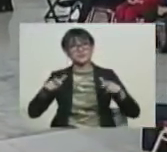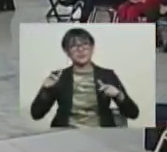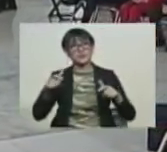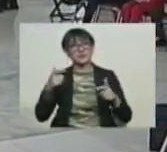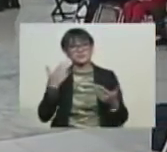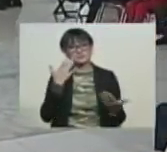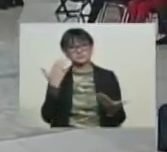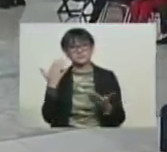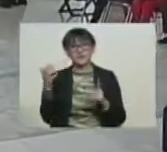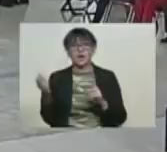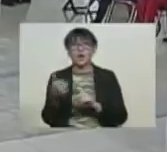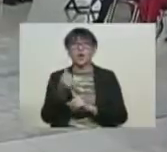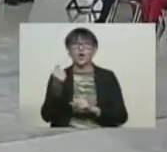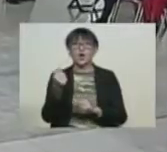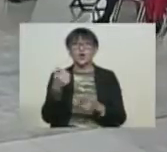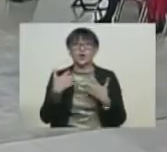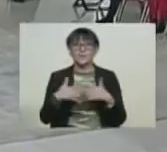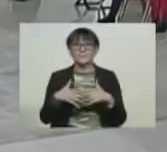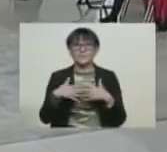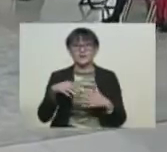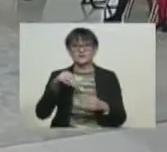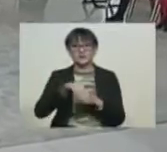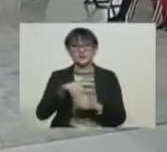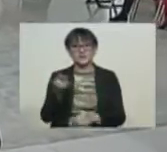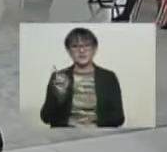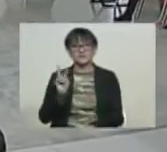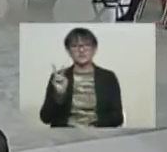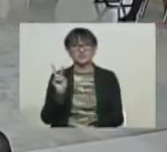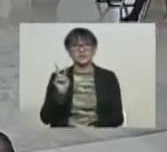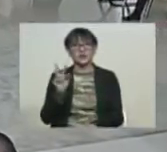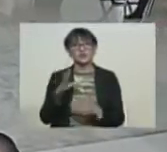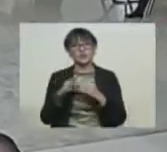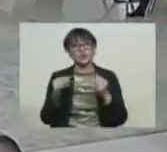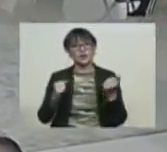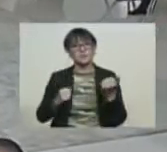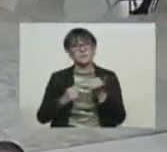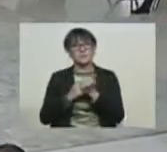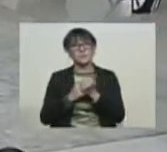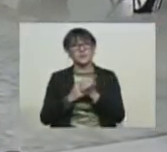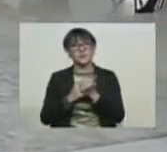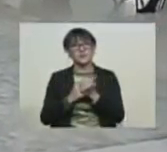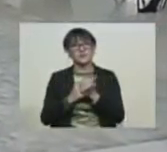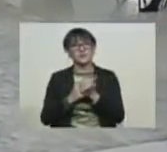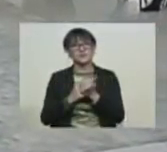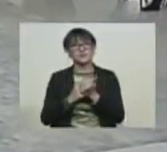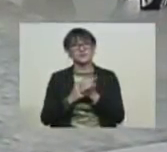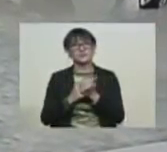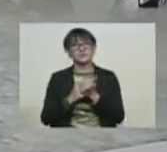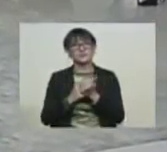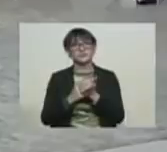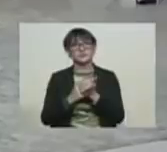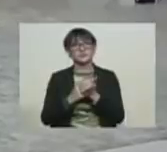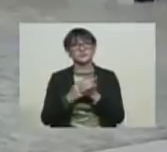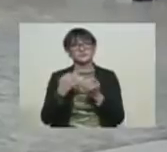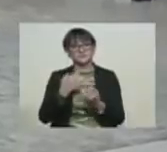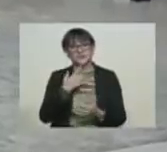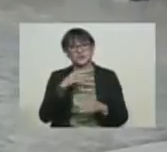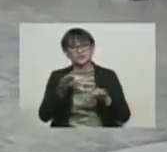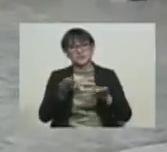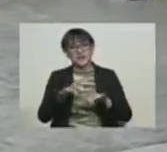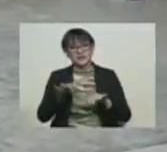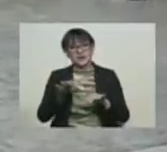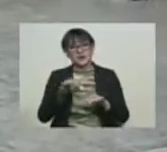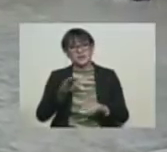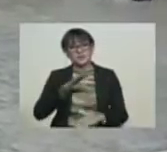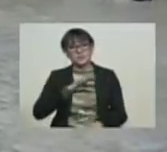es un logro hecho con empresas venezolanas, con todo el apoyo que usted le ha dado, porque bien lo dijo el secretario general